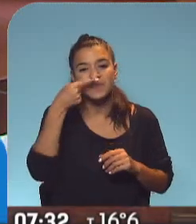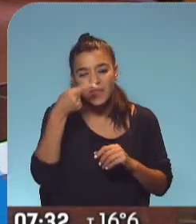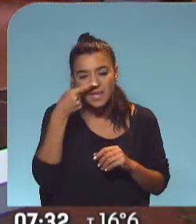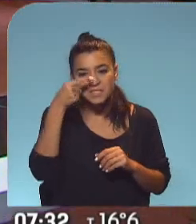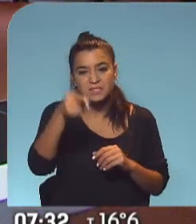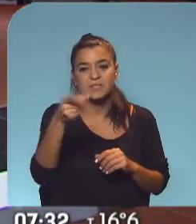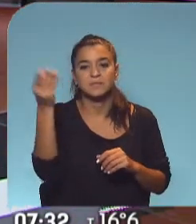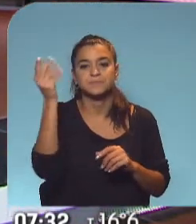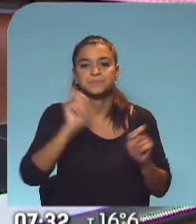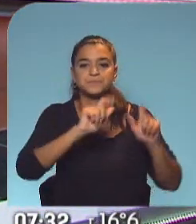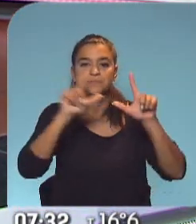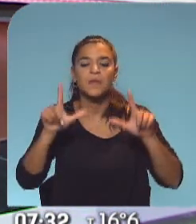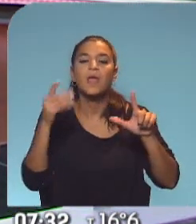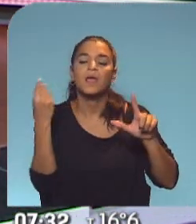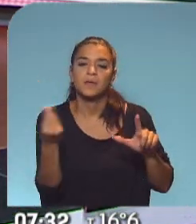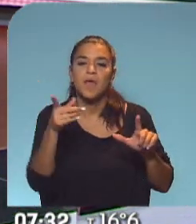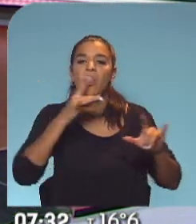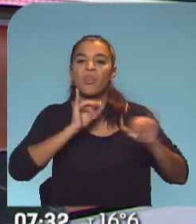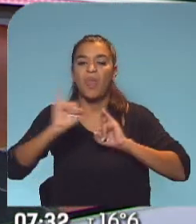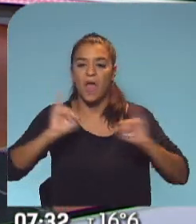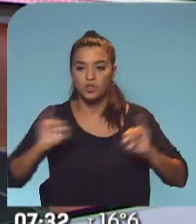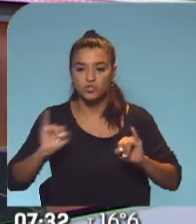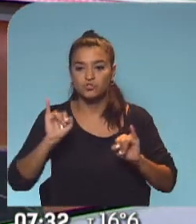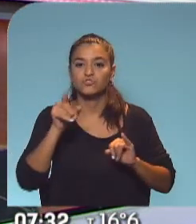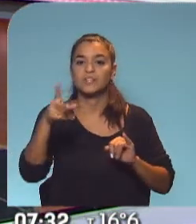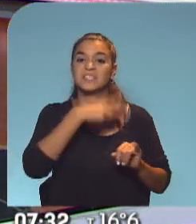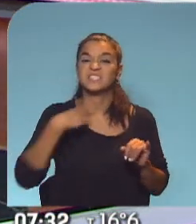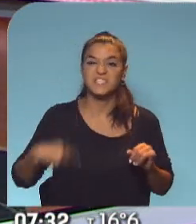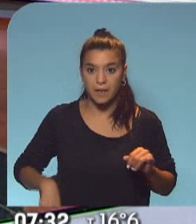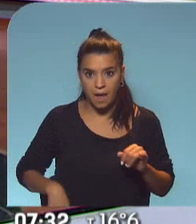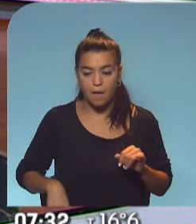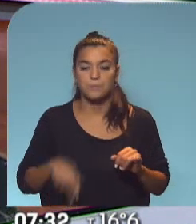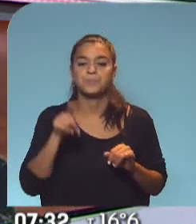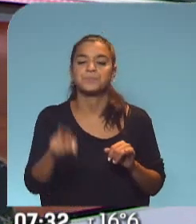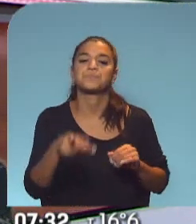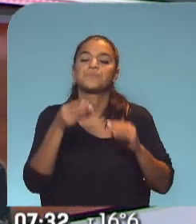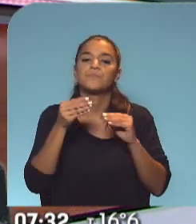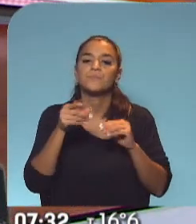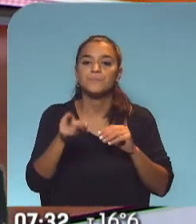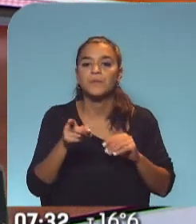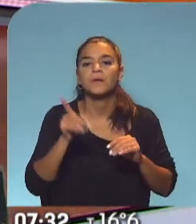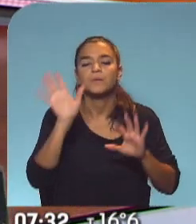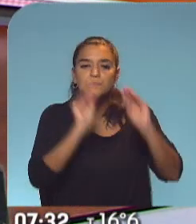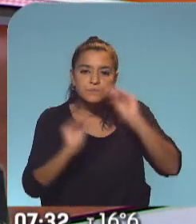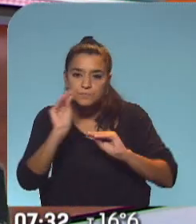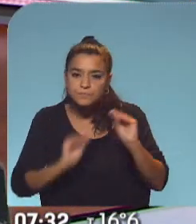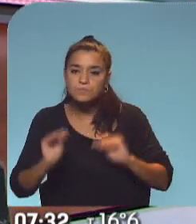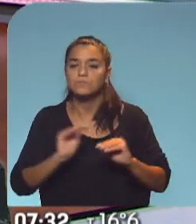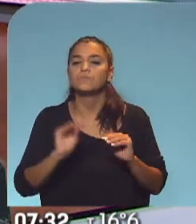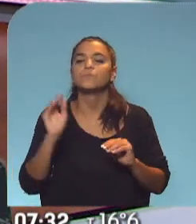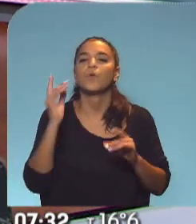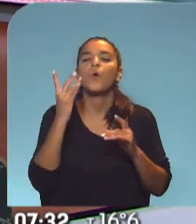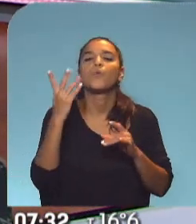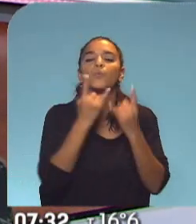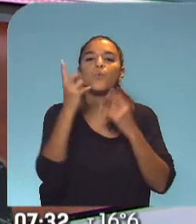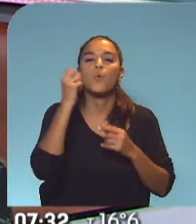esta placa y de la que sigue es que son datos extraídos de China. Bien. Se empezaron a elaborar en Wuhan, que fue